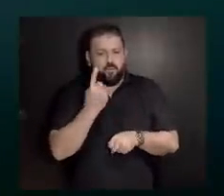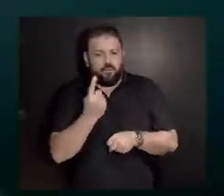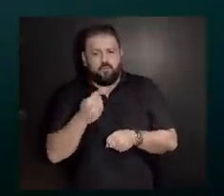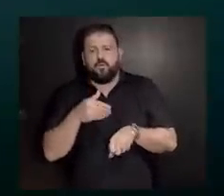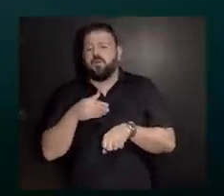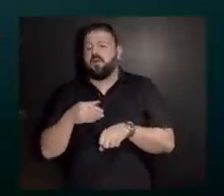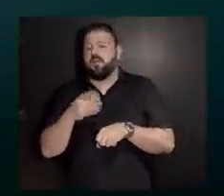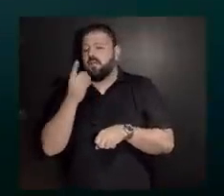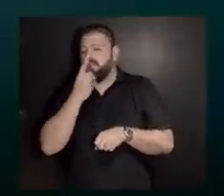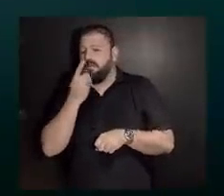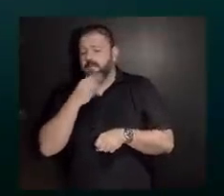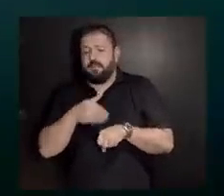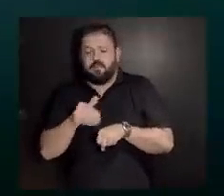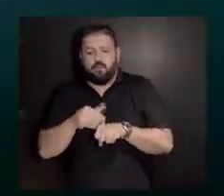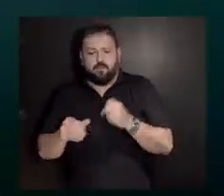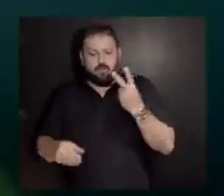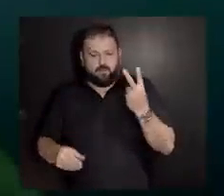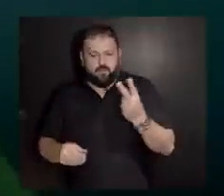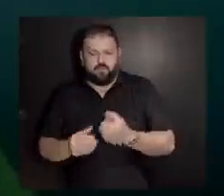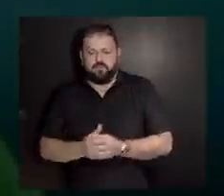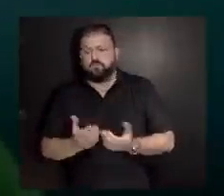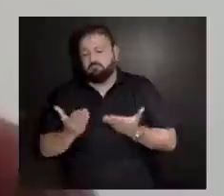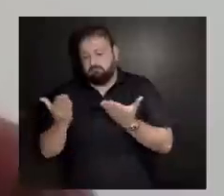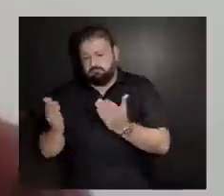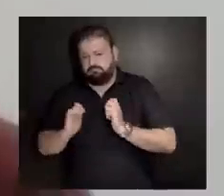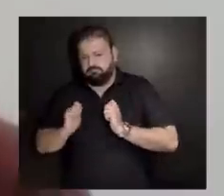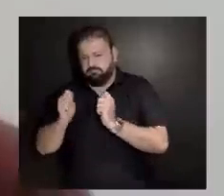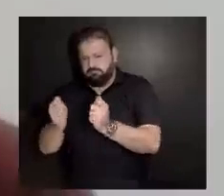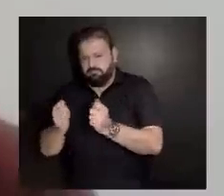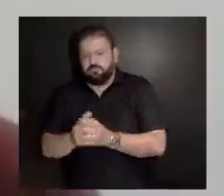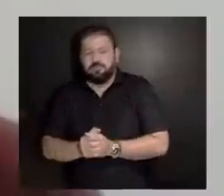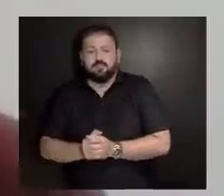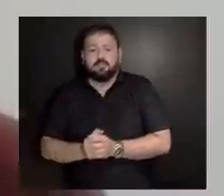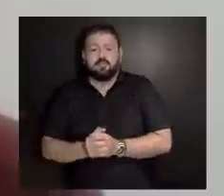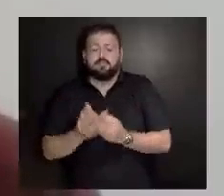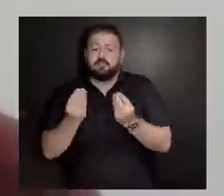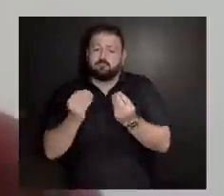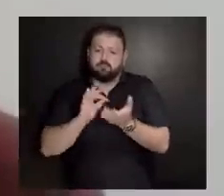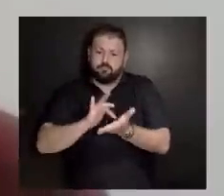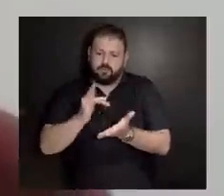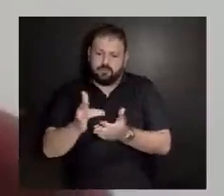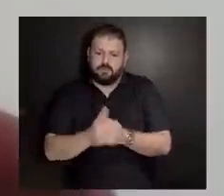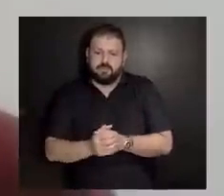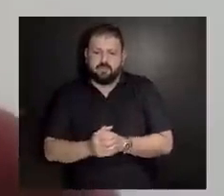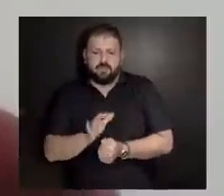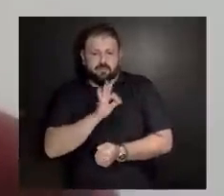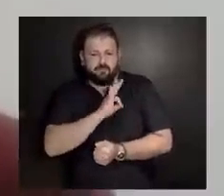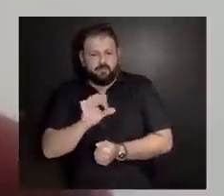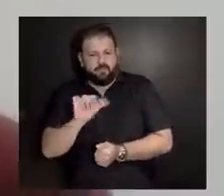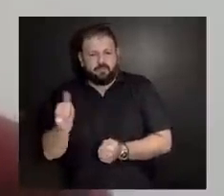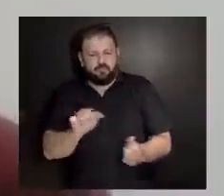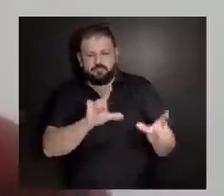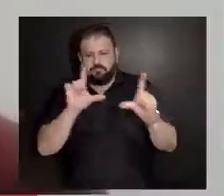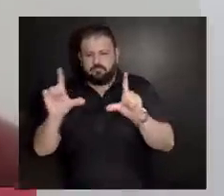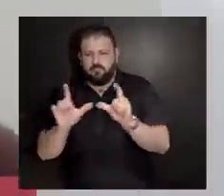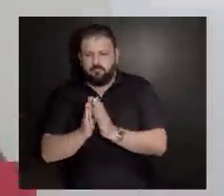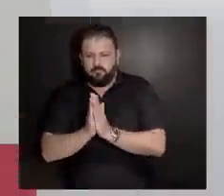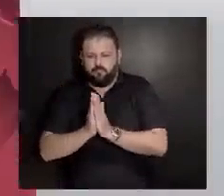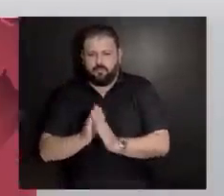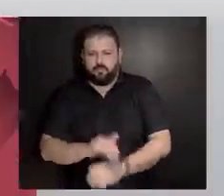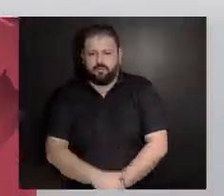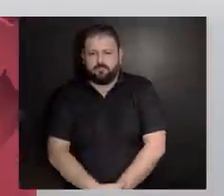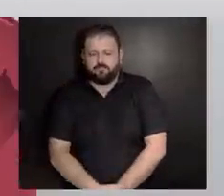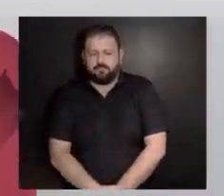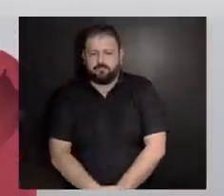diabetes tipo 2. Entonces, adelante, Fer, platícanos. Claro que sí, muchas gracias, Mafer. No sé si podamos ver la siguiente diapositiva.